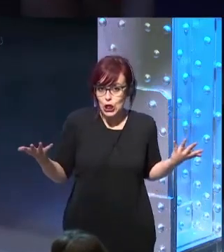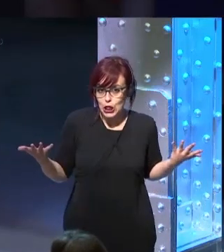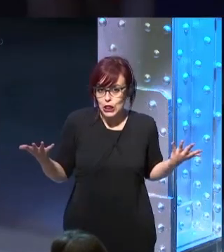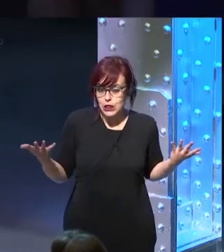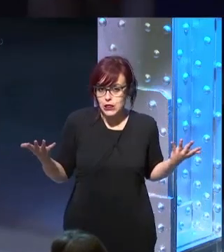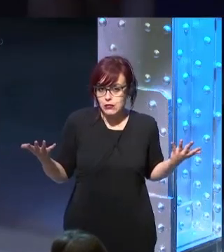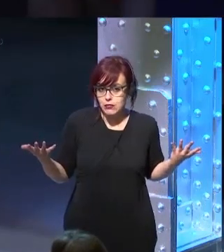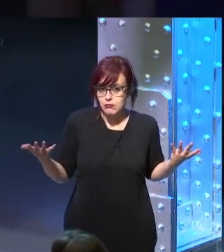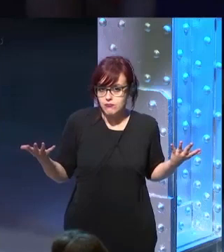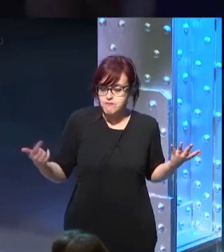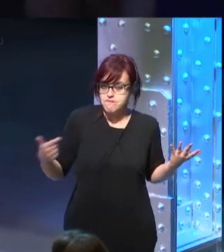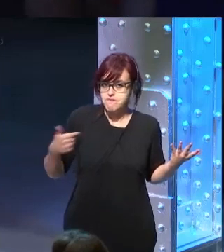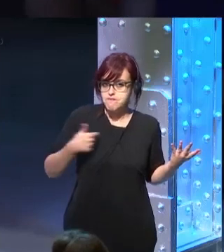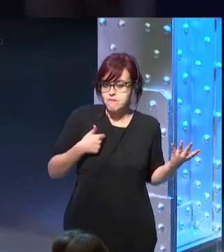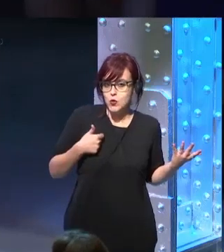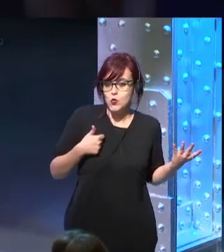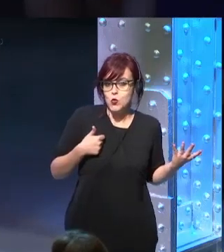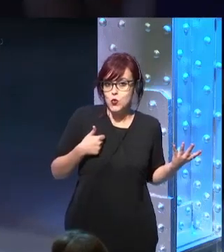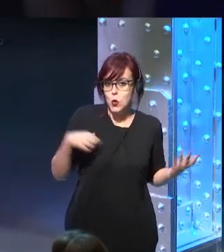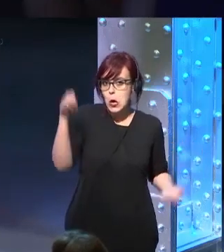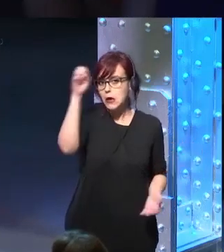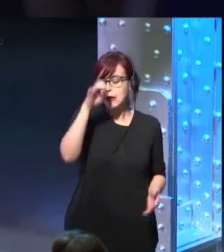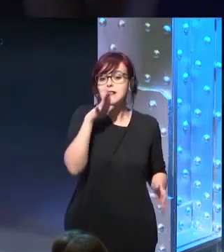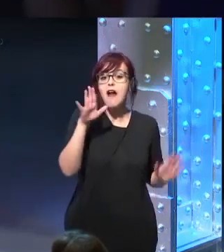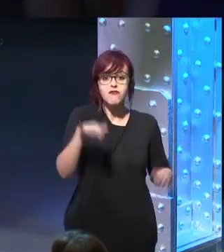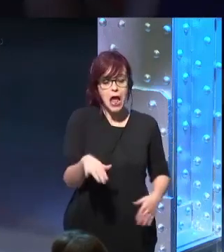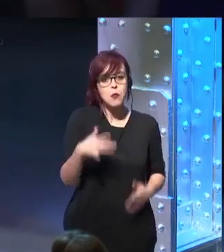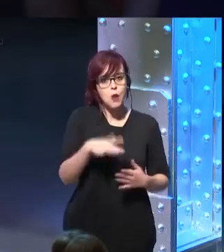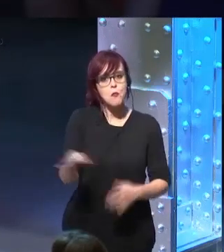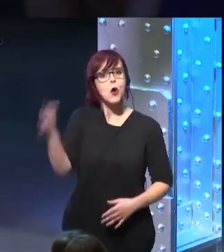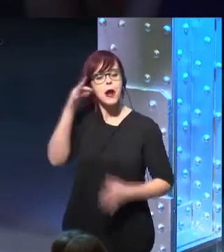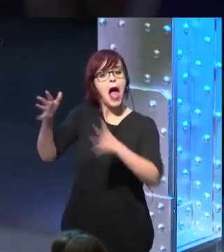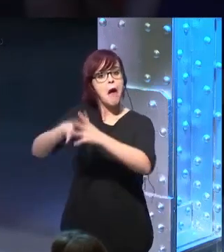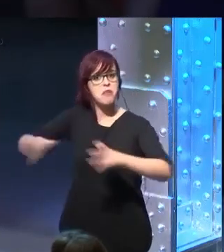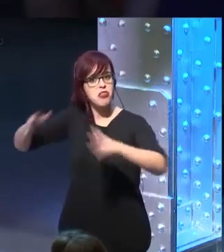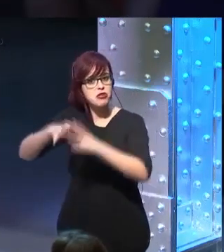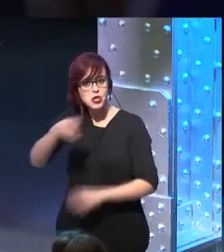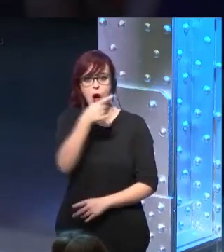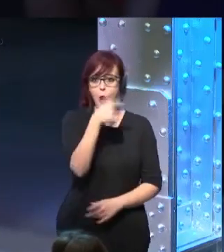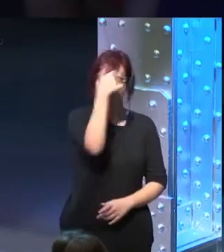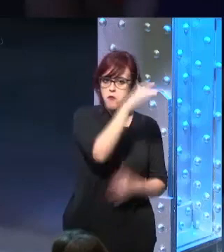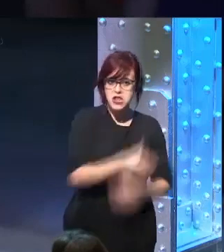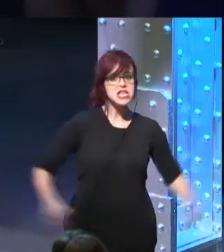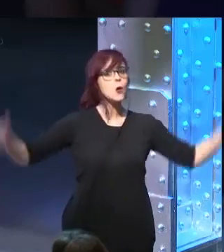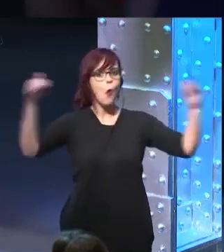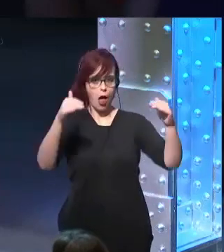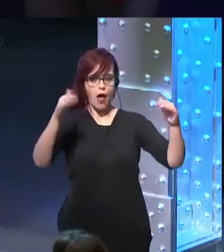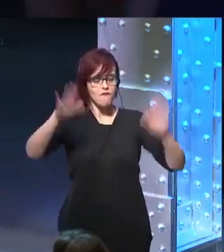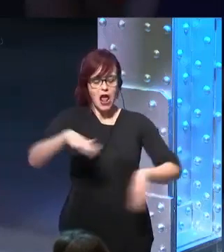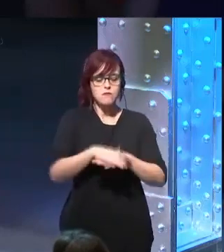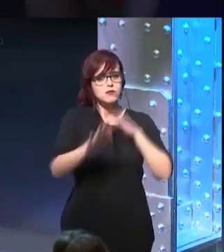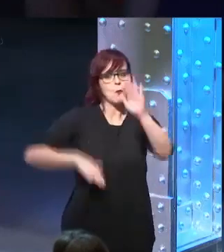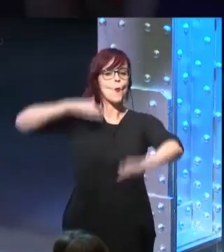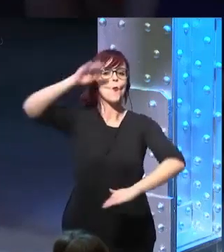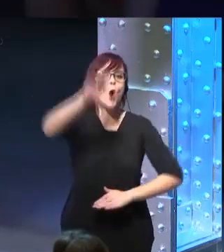Yo creo que cuando consigamos decir que una mujer es ambiciosa sin que sea una crítica, habremos dado un paso